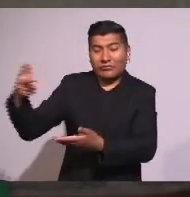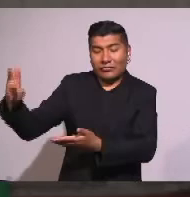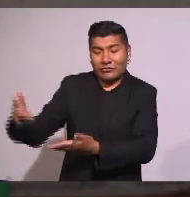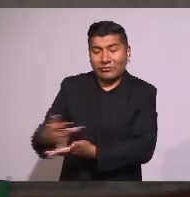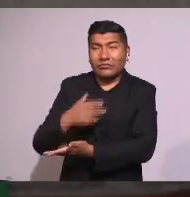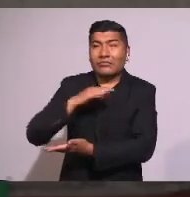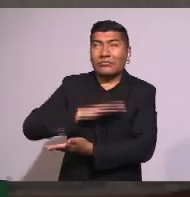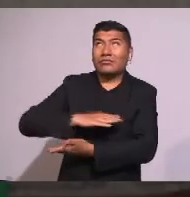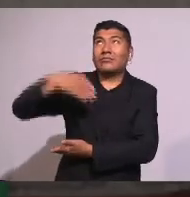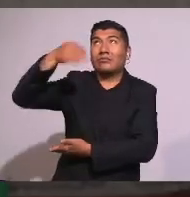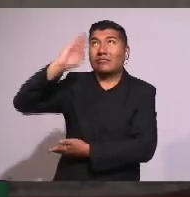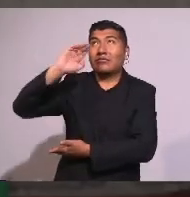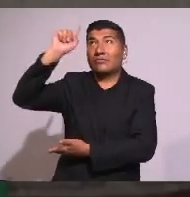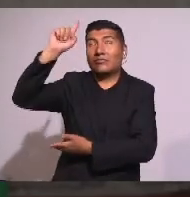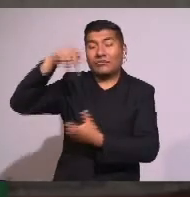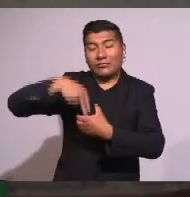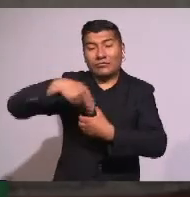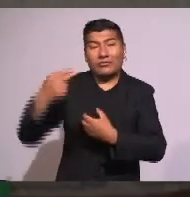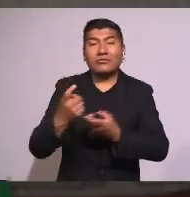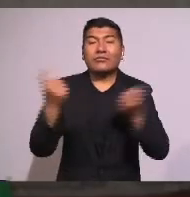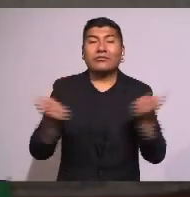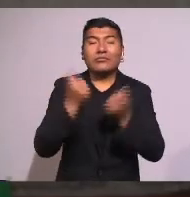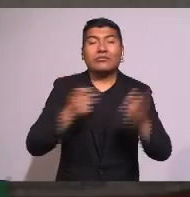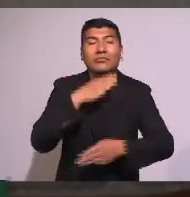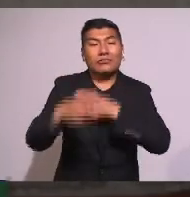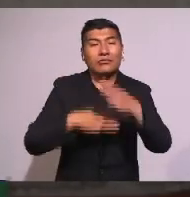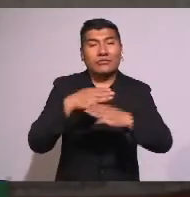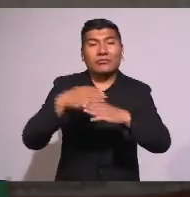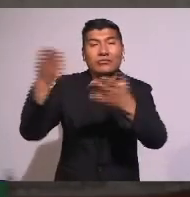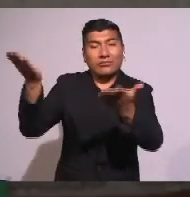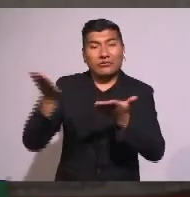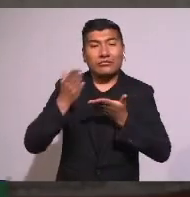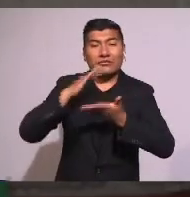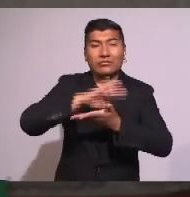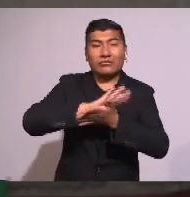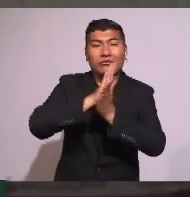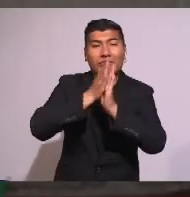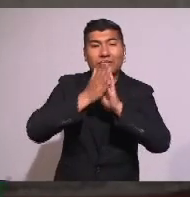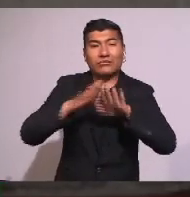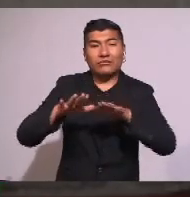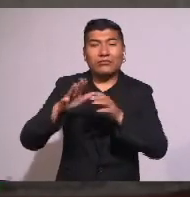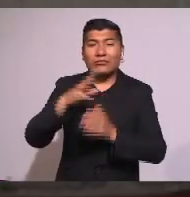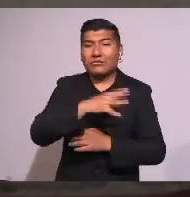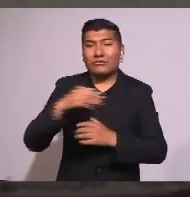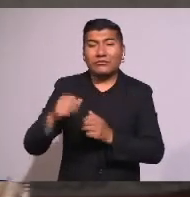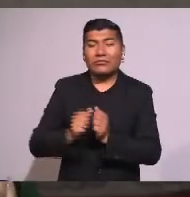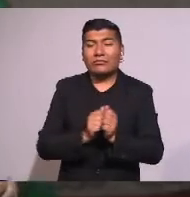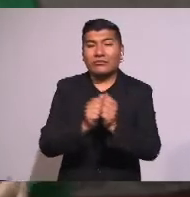Dios, que quitas el pecado del mundo, danos la paz y la unidad.